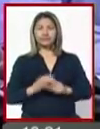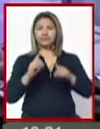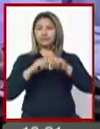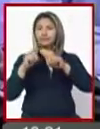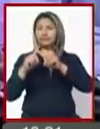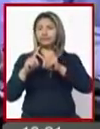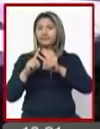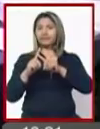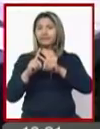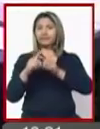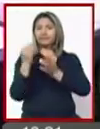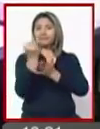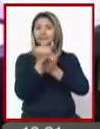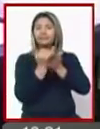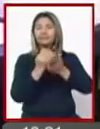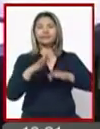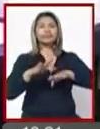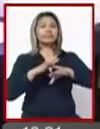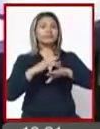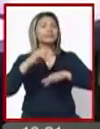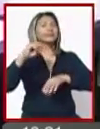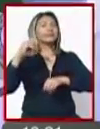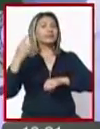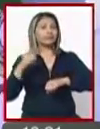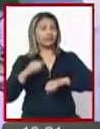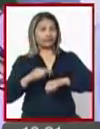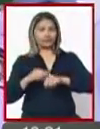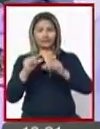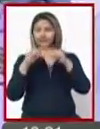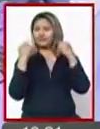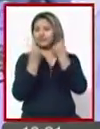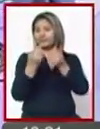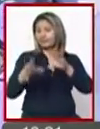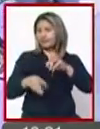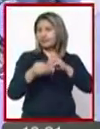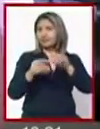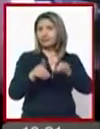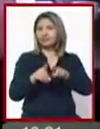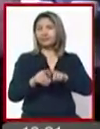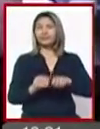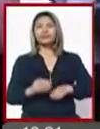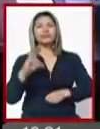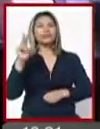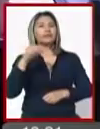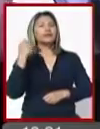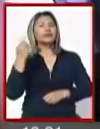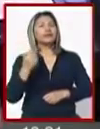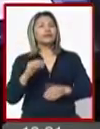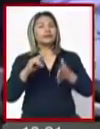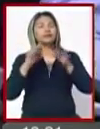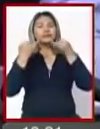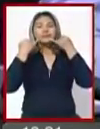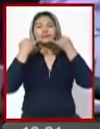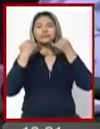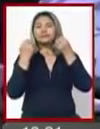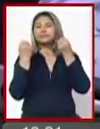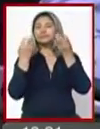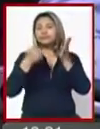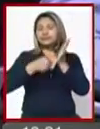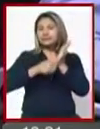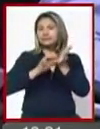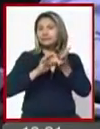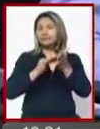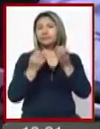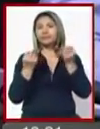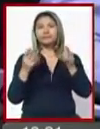marcas, los tatuajes. En un segundo momento, la plataforma va a incorporar no solamente los datos